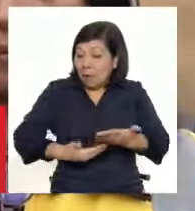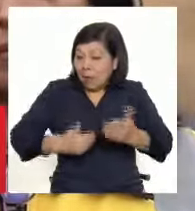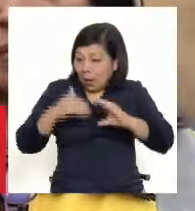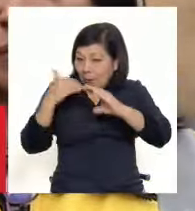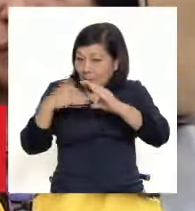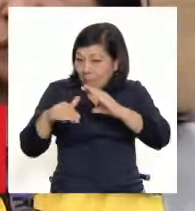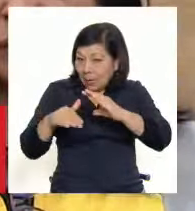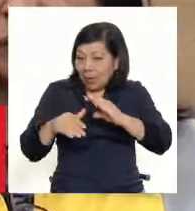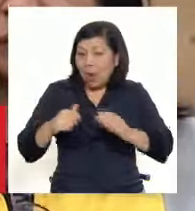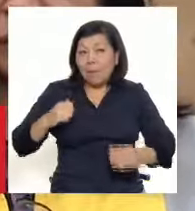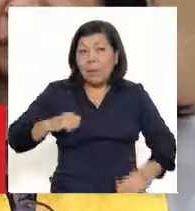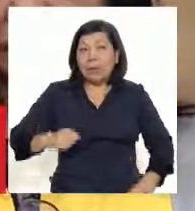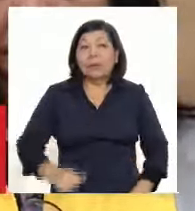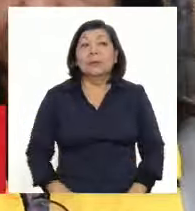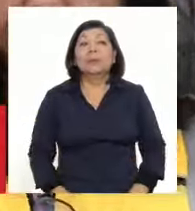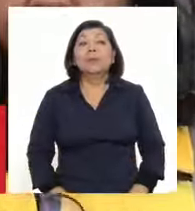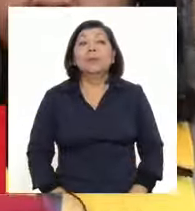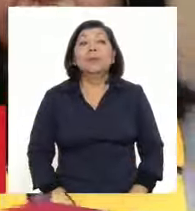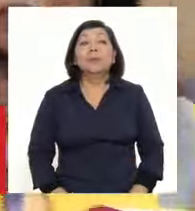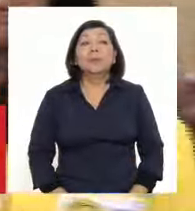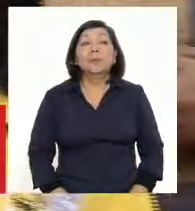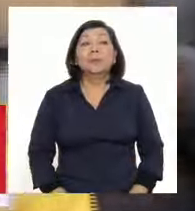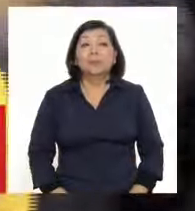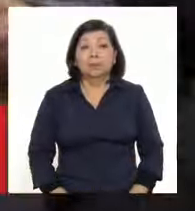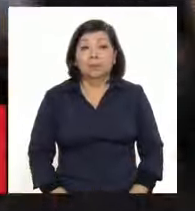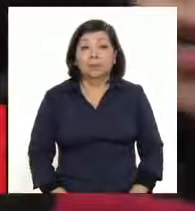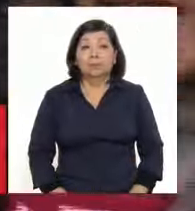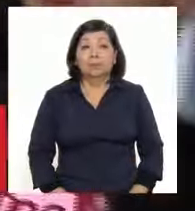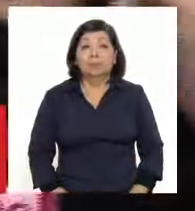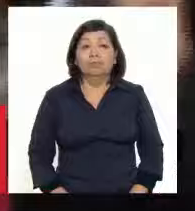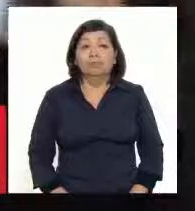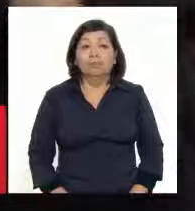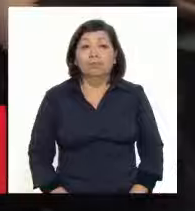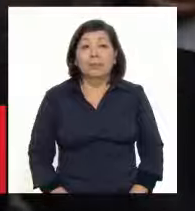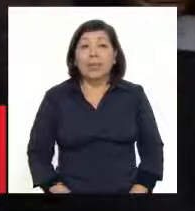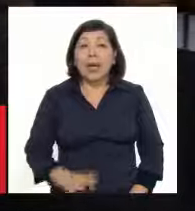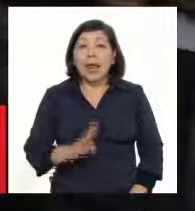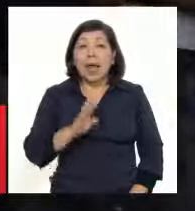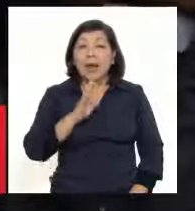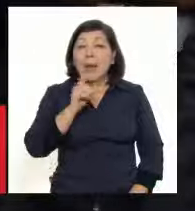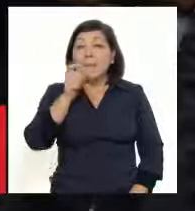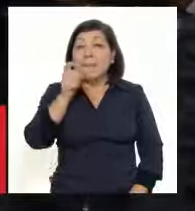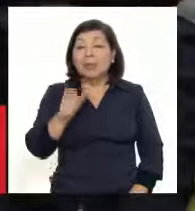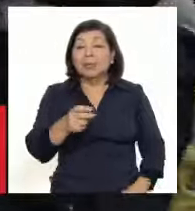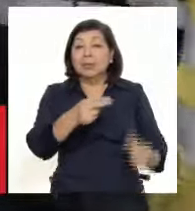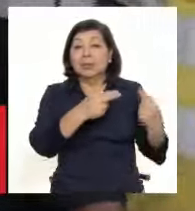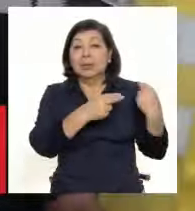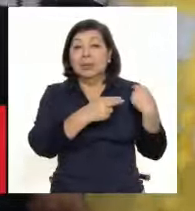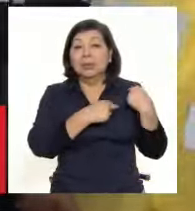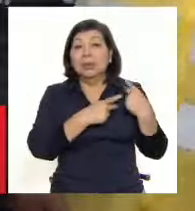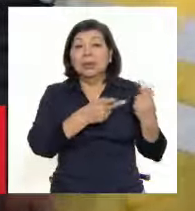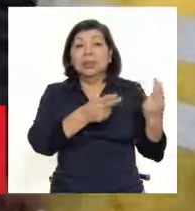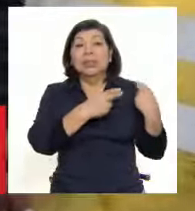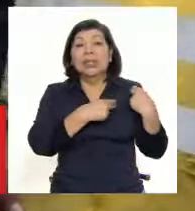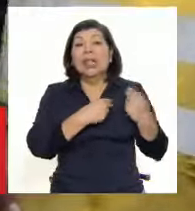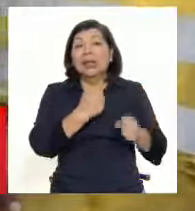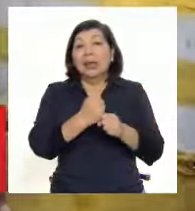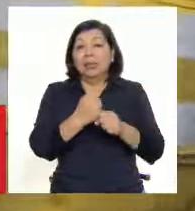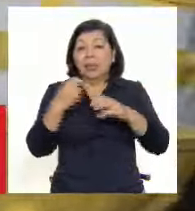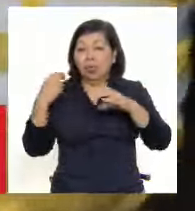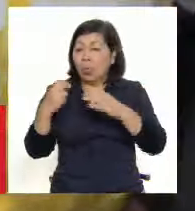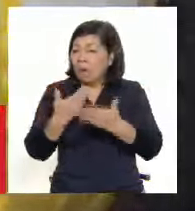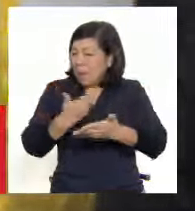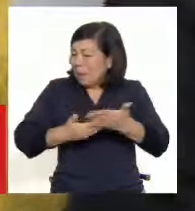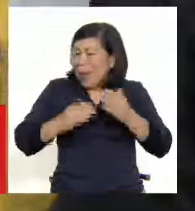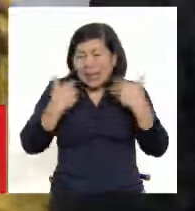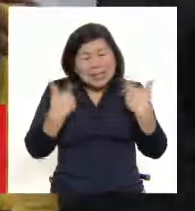hemos enviado formalmente a la municipalidad. Muchas gracias. Bien, fueron las declaraciones del representante por parte de la línea 2. Ellos indican que ya entregaron